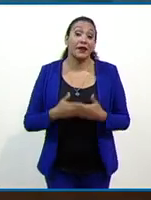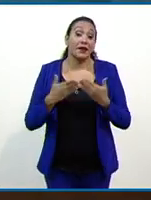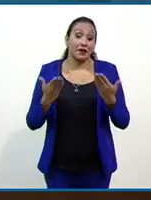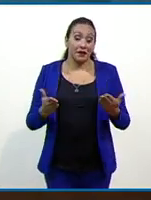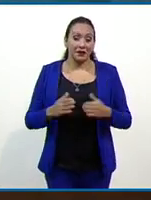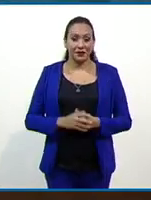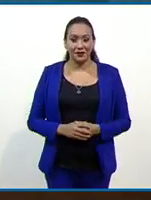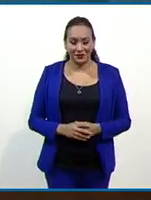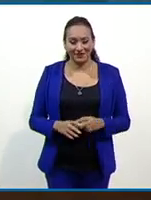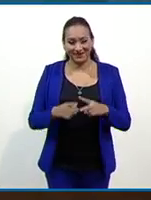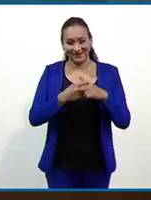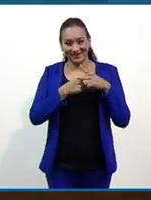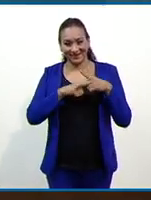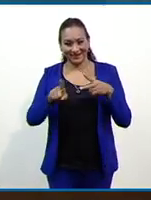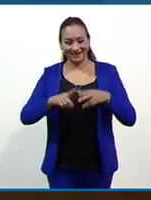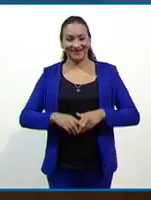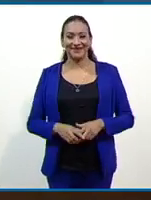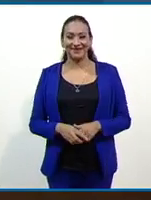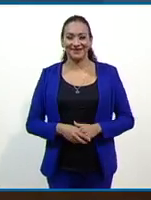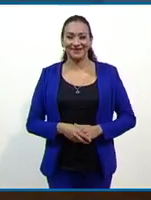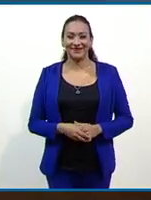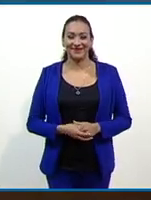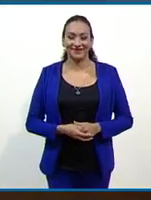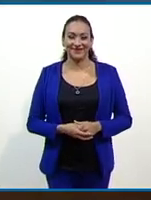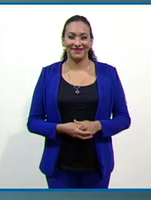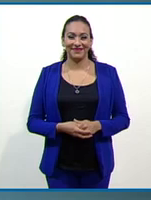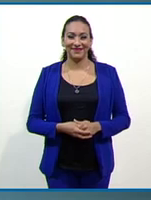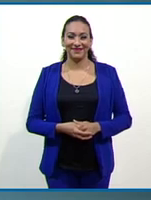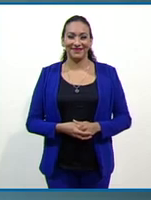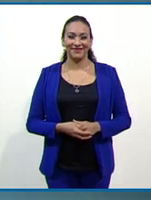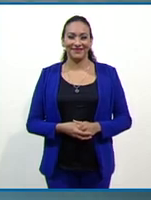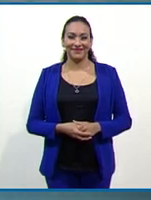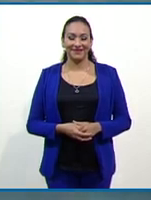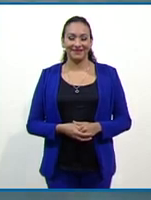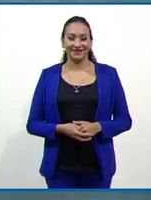mexicana. Ahora sí, comenzamos.